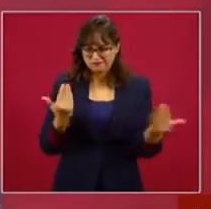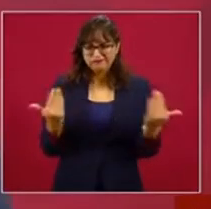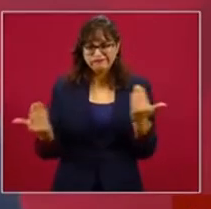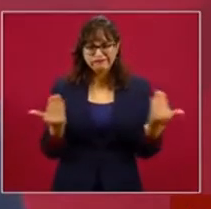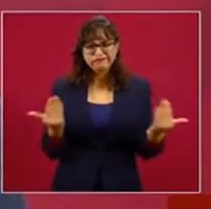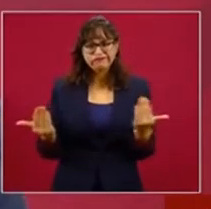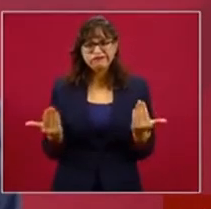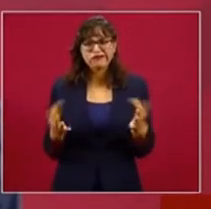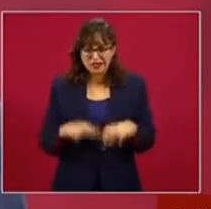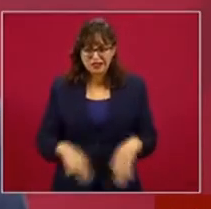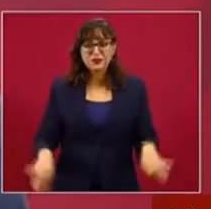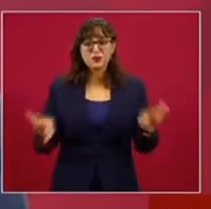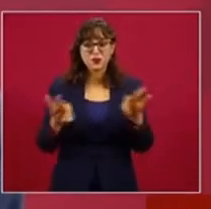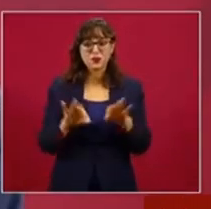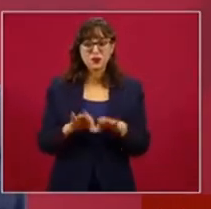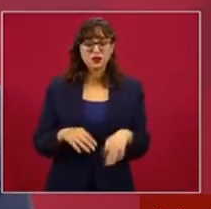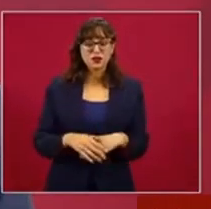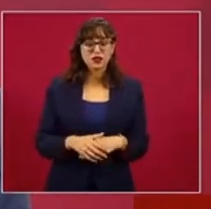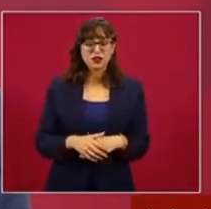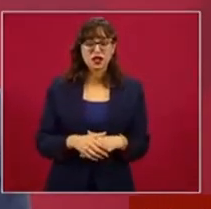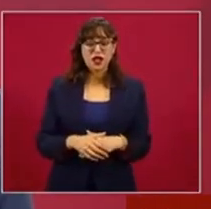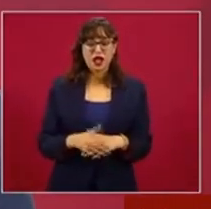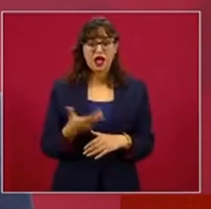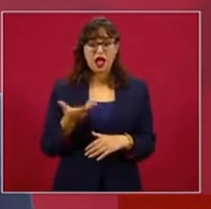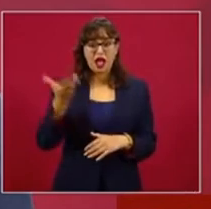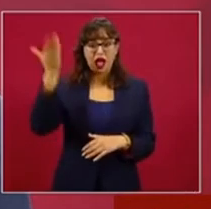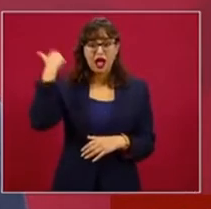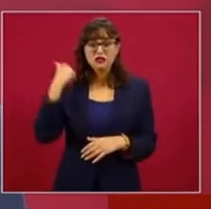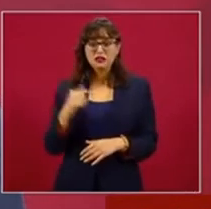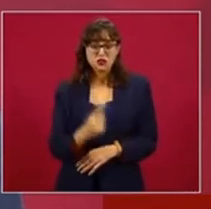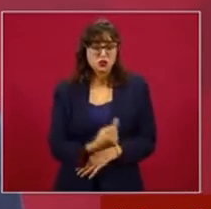Antes era el control, el monopolio